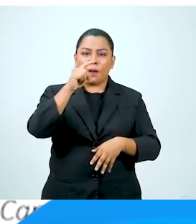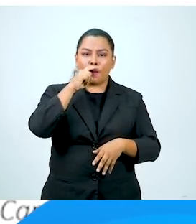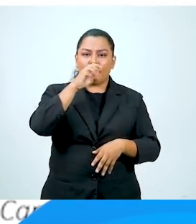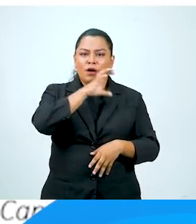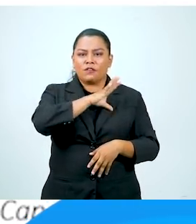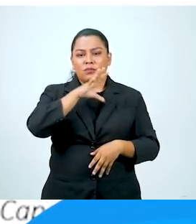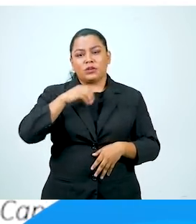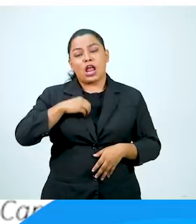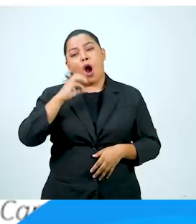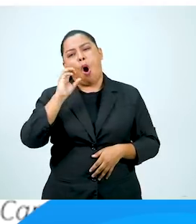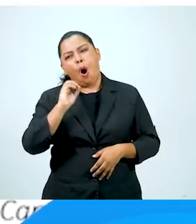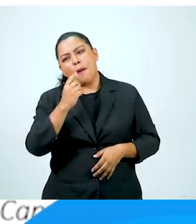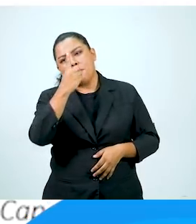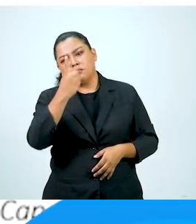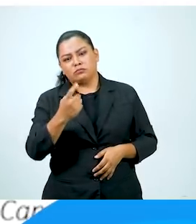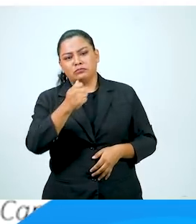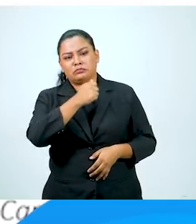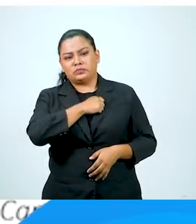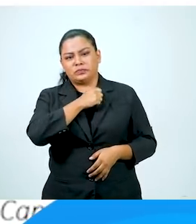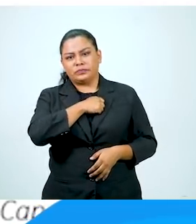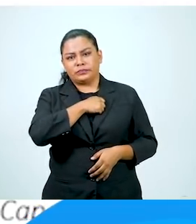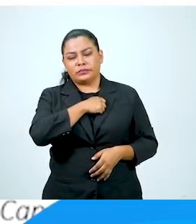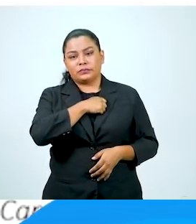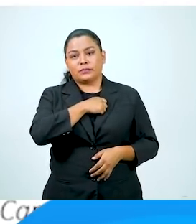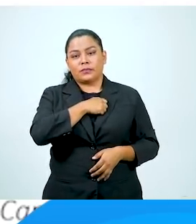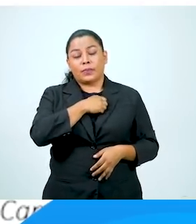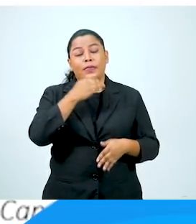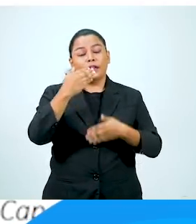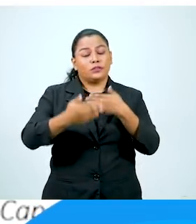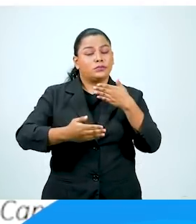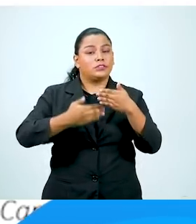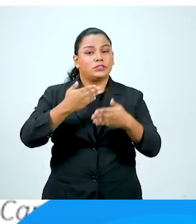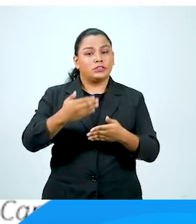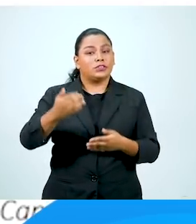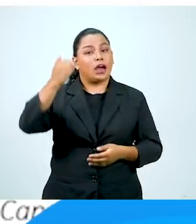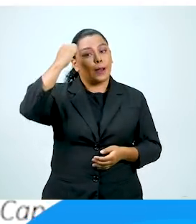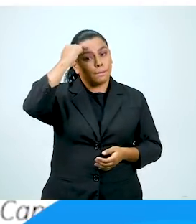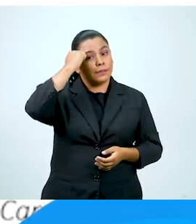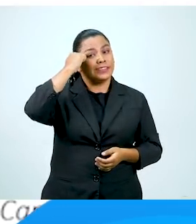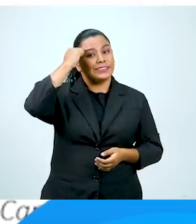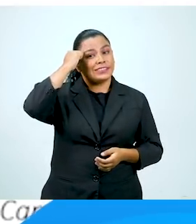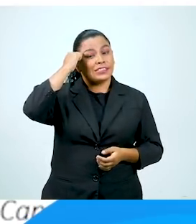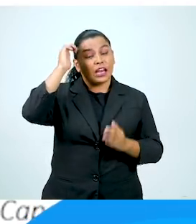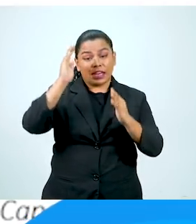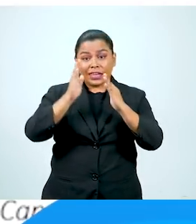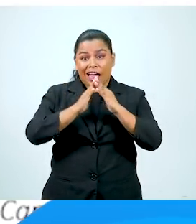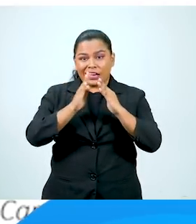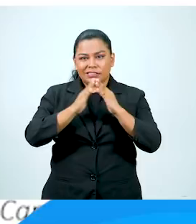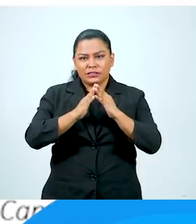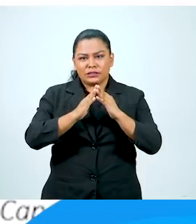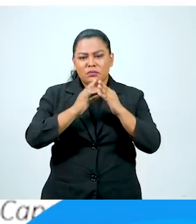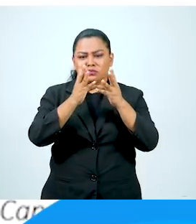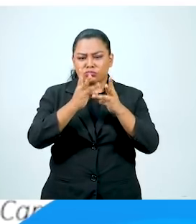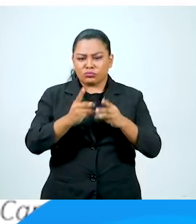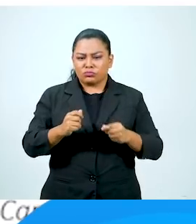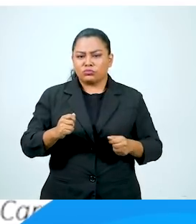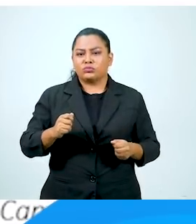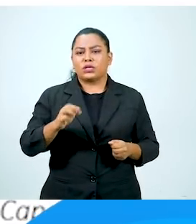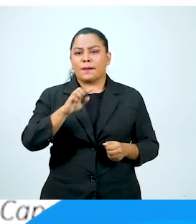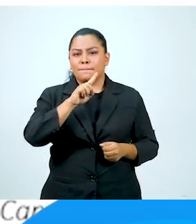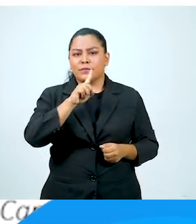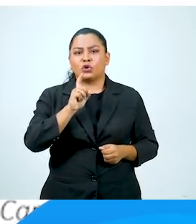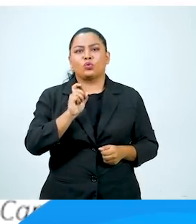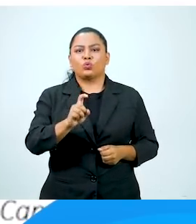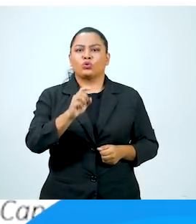familia o personas responsables del estudiante en los procesos de aprendizaje, con el fin de resolver las